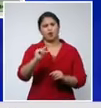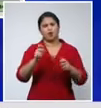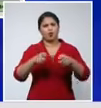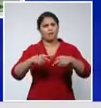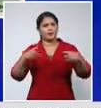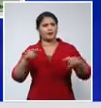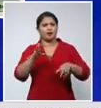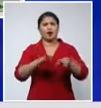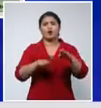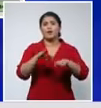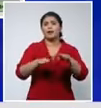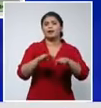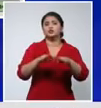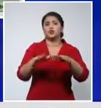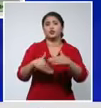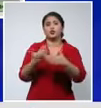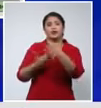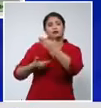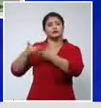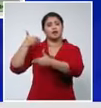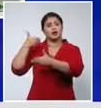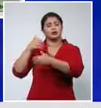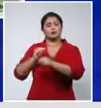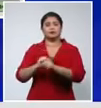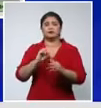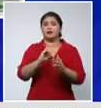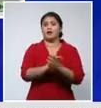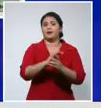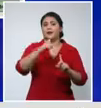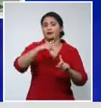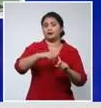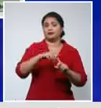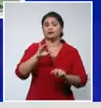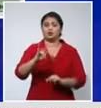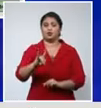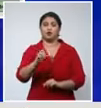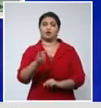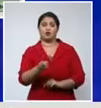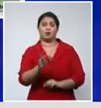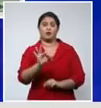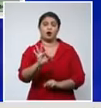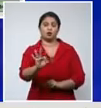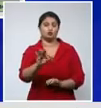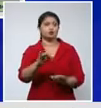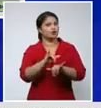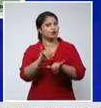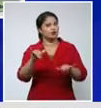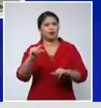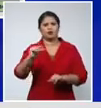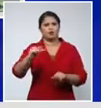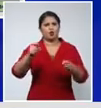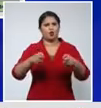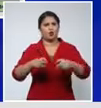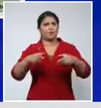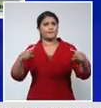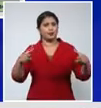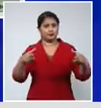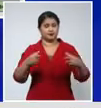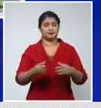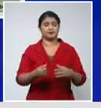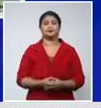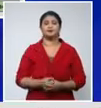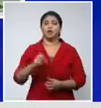con el día anterior, y Matanzas con 9,8, que también se incrementa, pues son las